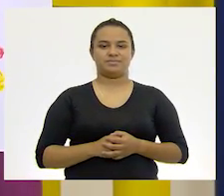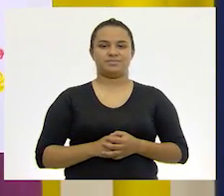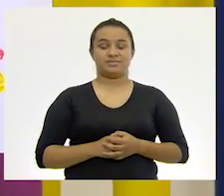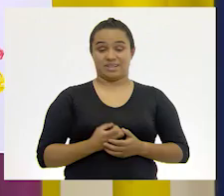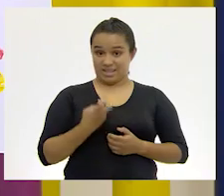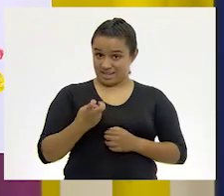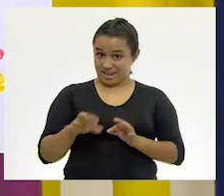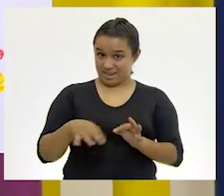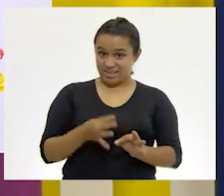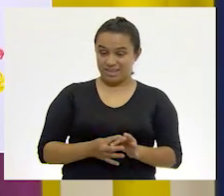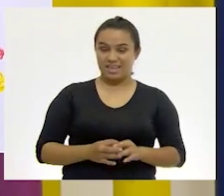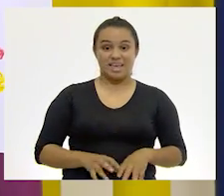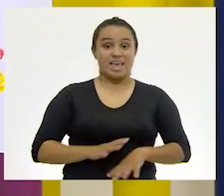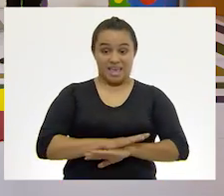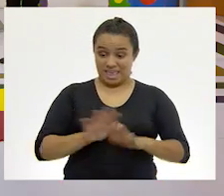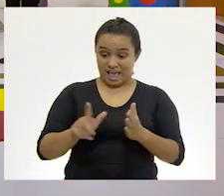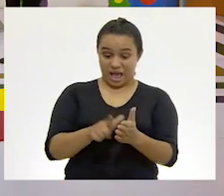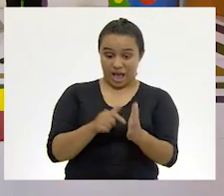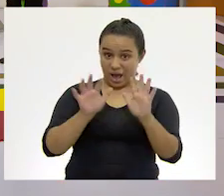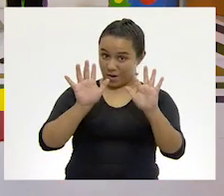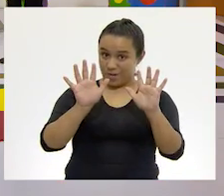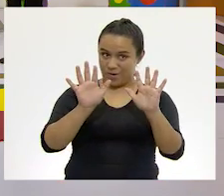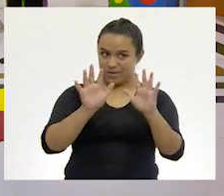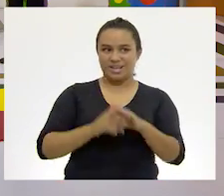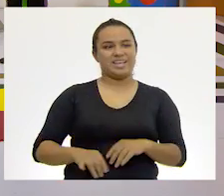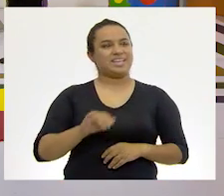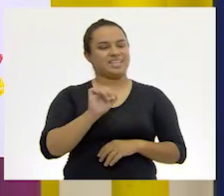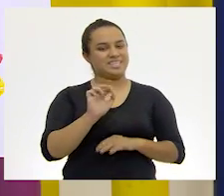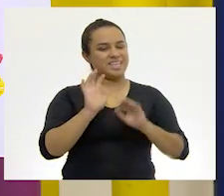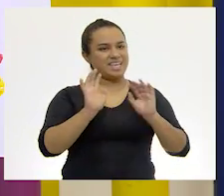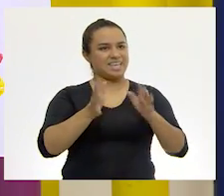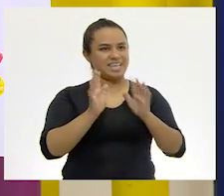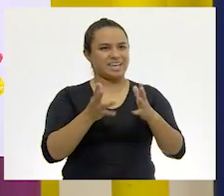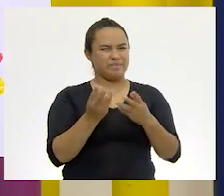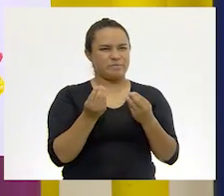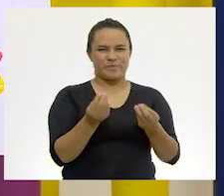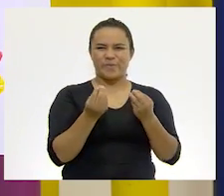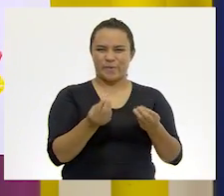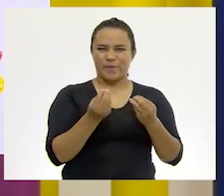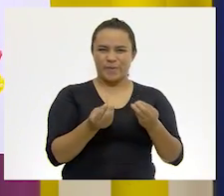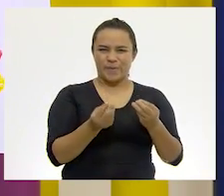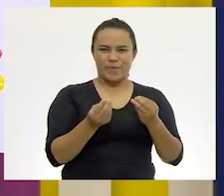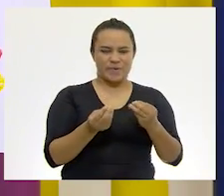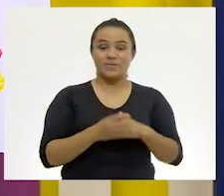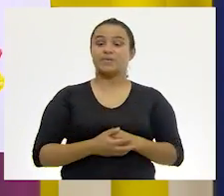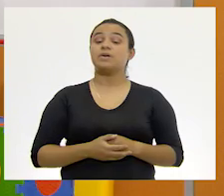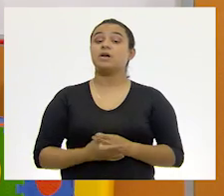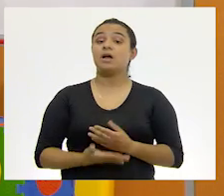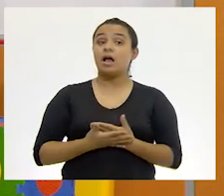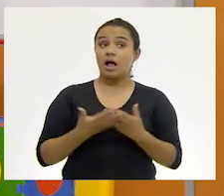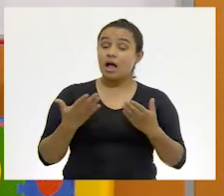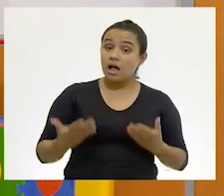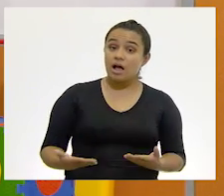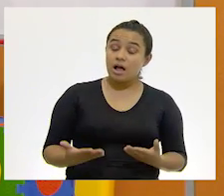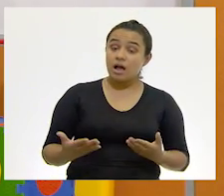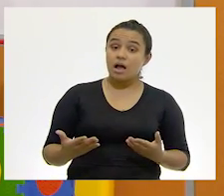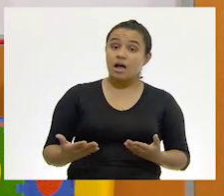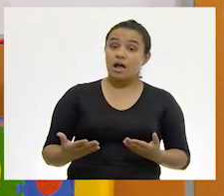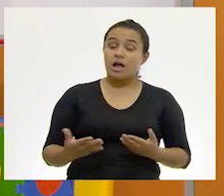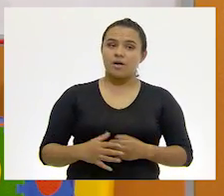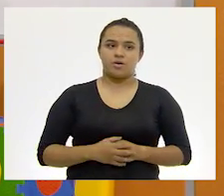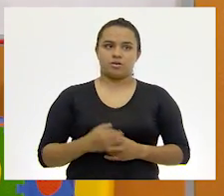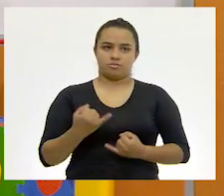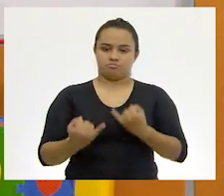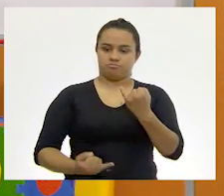¿Listo? Sí. ¿Ya está el color en tus manos? Uy, sí, hay mucho, mucho. Muy bien, Paco. Pues ahora vamos